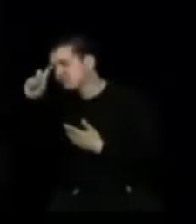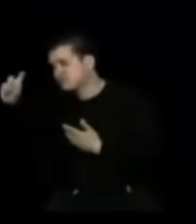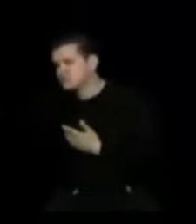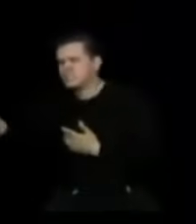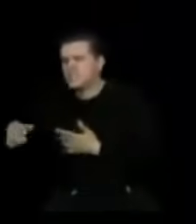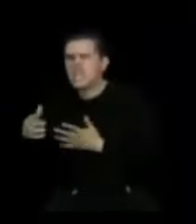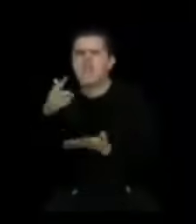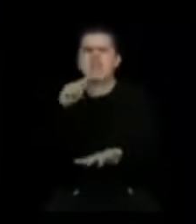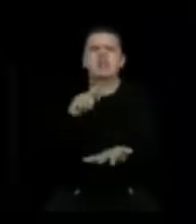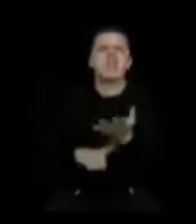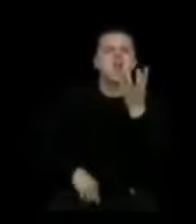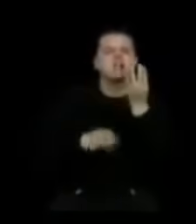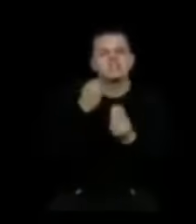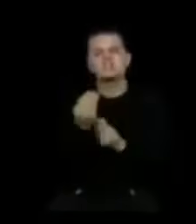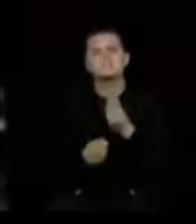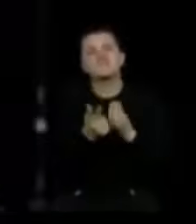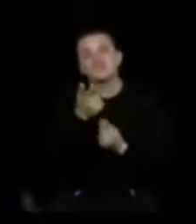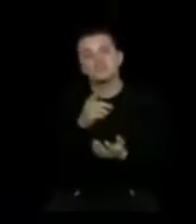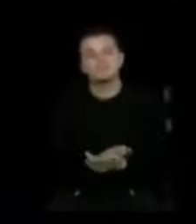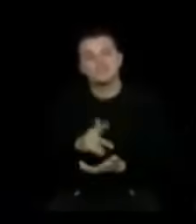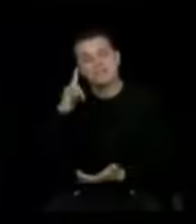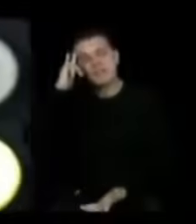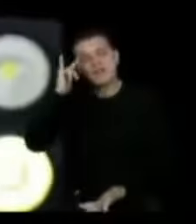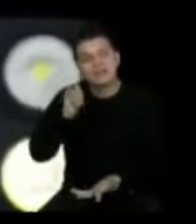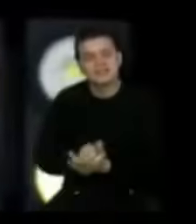que tú tienes que hacer? Es creer.